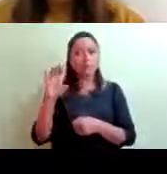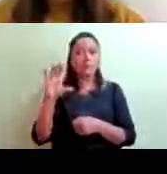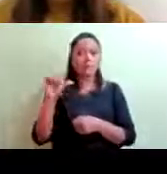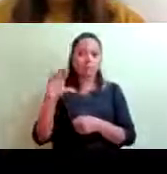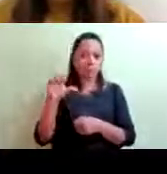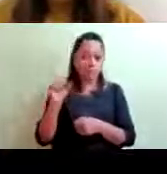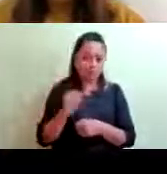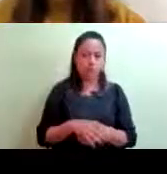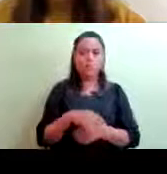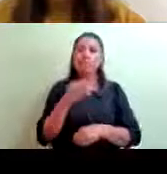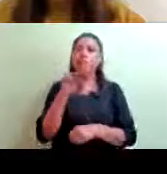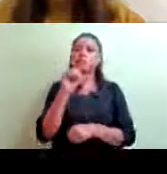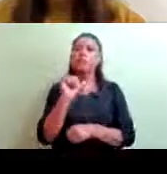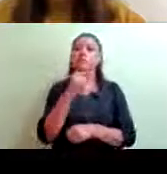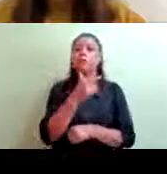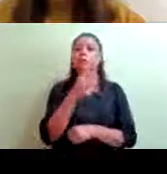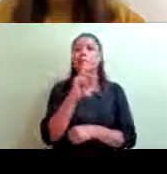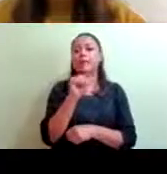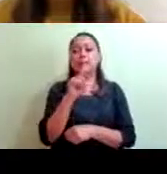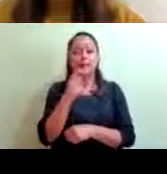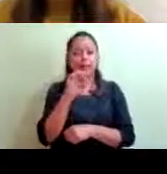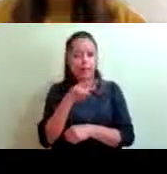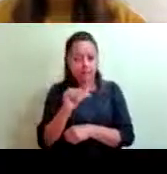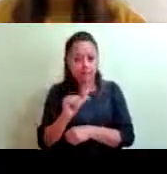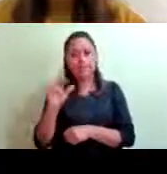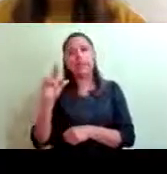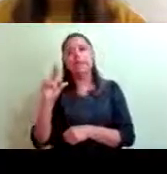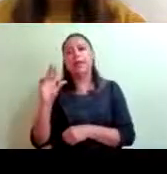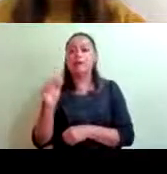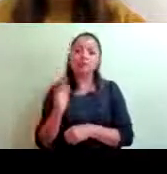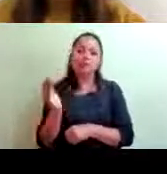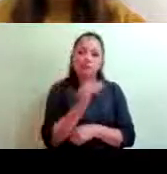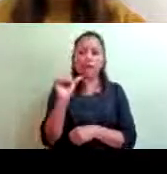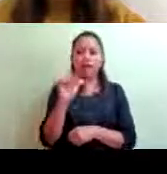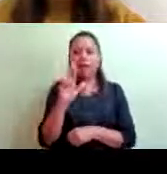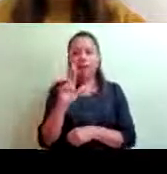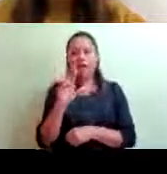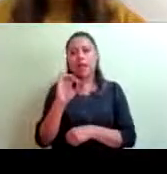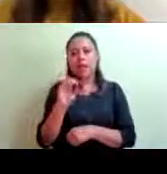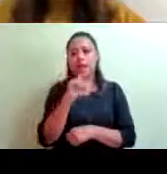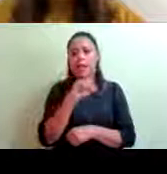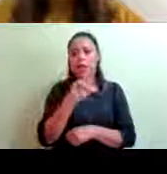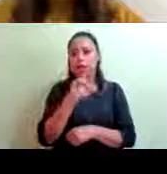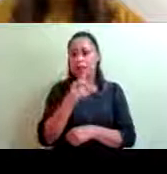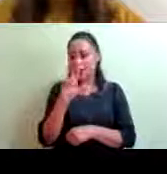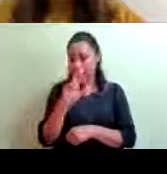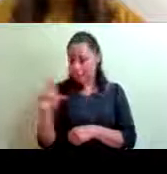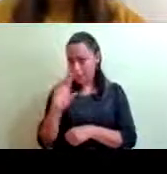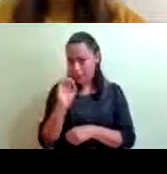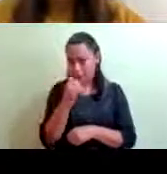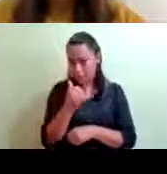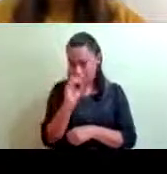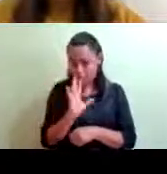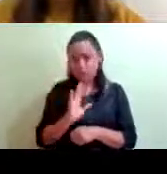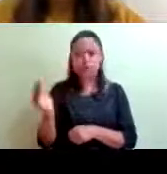del Eslava, la subcuenca del arroyo de Regaderas Viborillas, la subcuenca del Rosal y el pueblo de San Bernabé Acotepec,